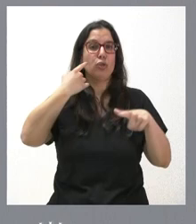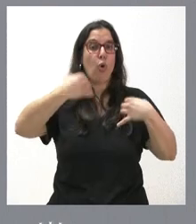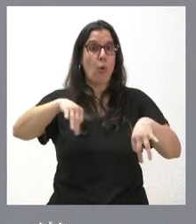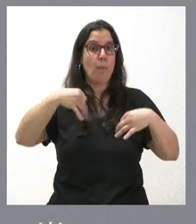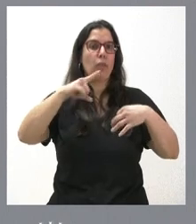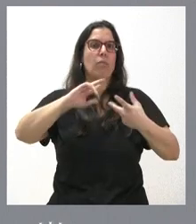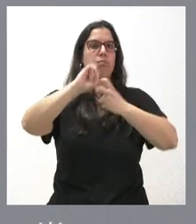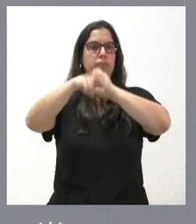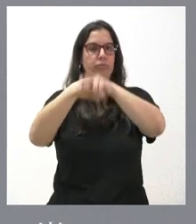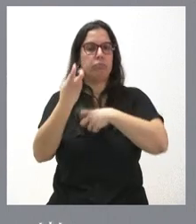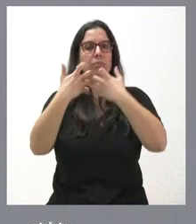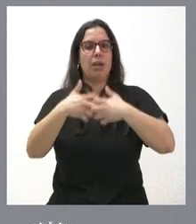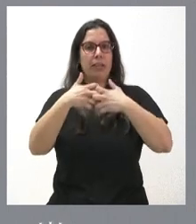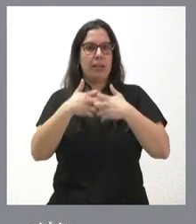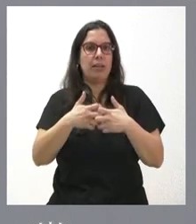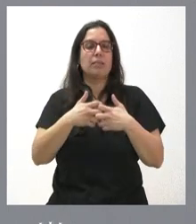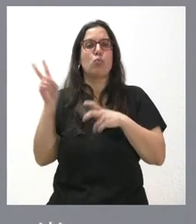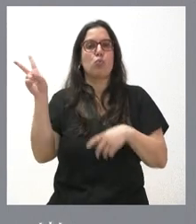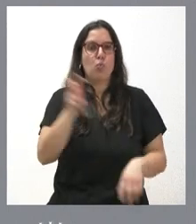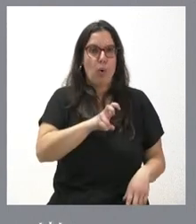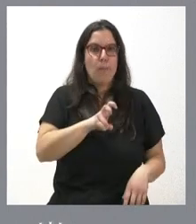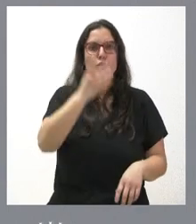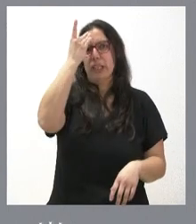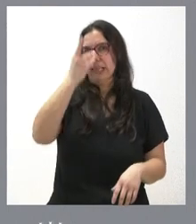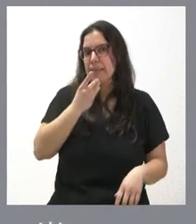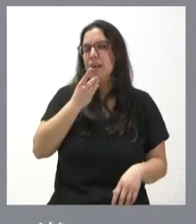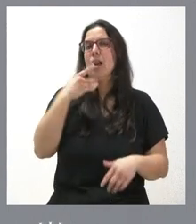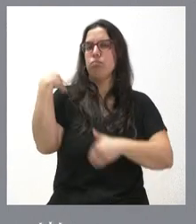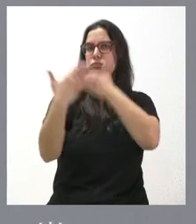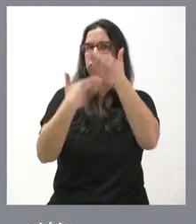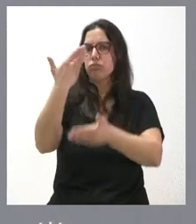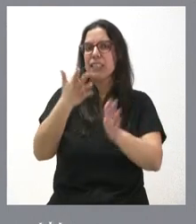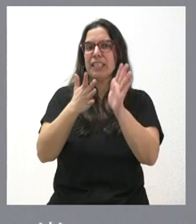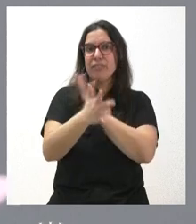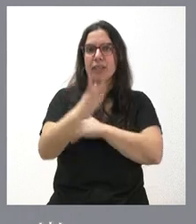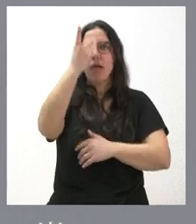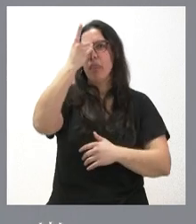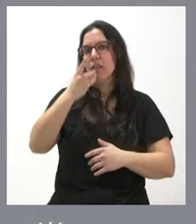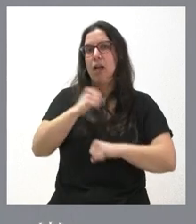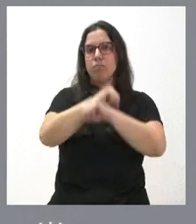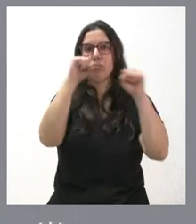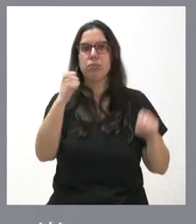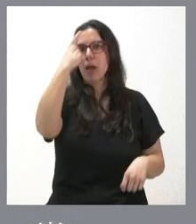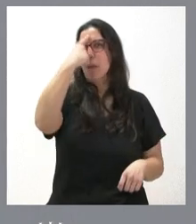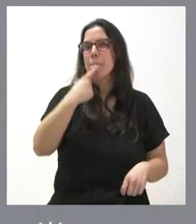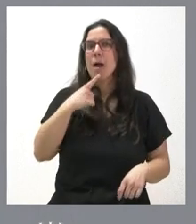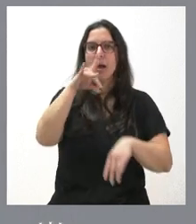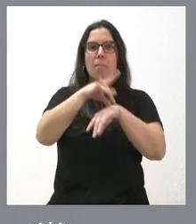sustitución de los equipos actuales por nuevos equipos digitales lo que va a reforzar la digitalización de la imagen